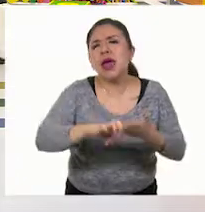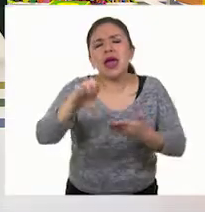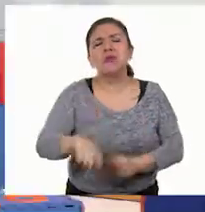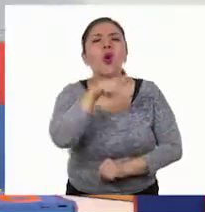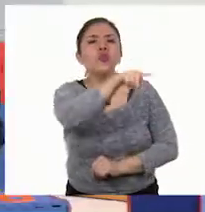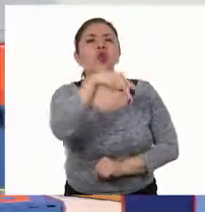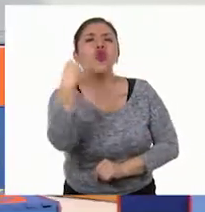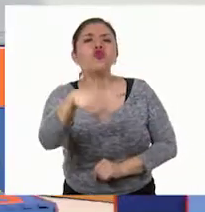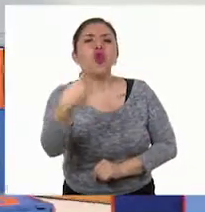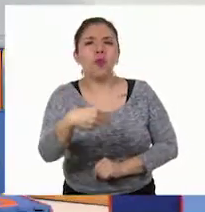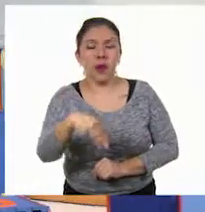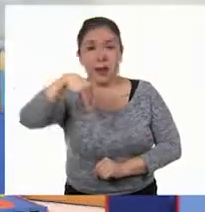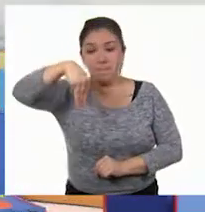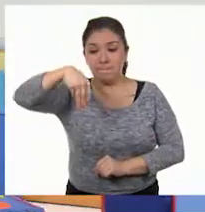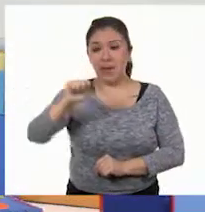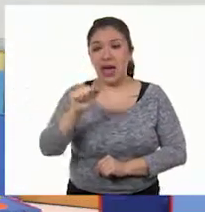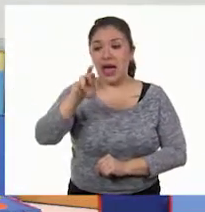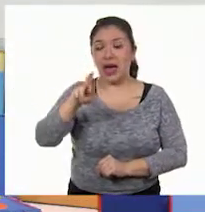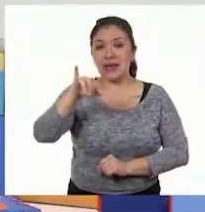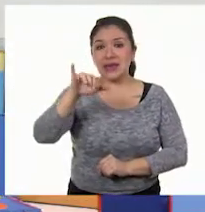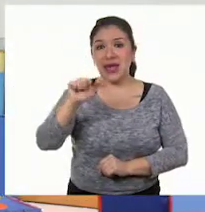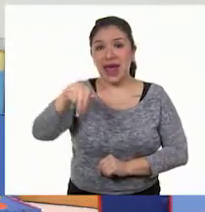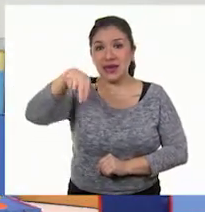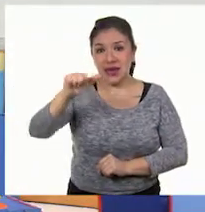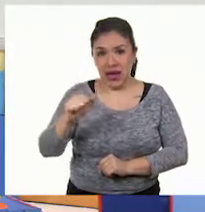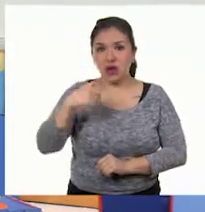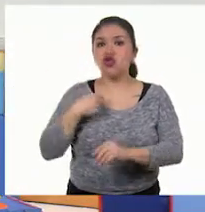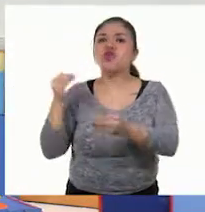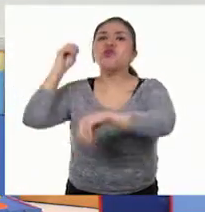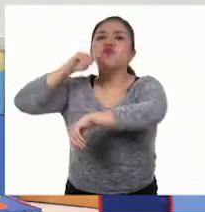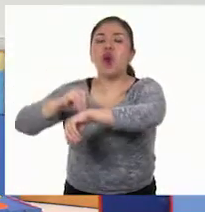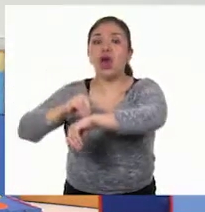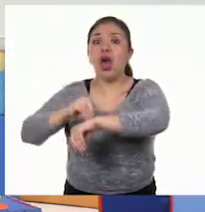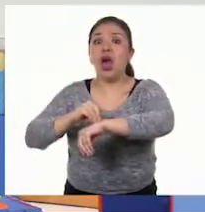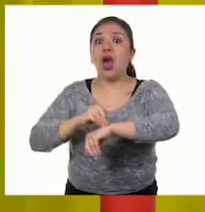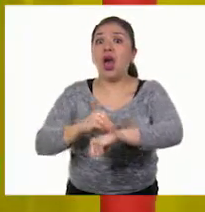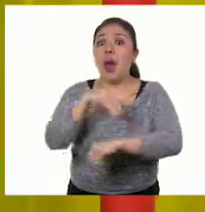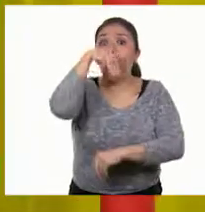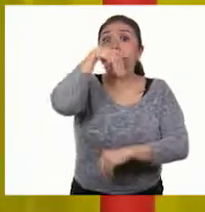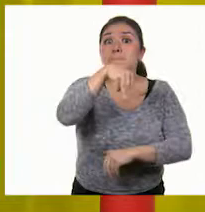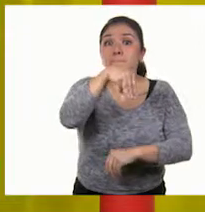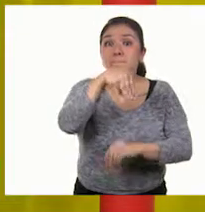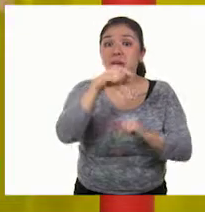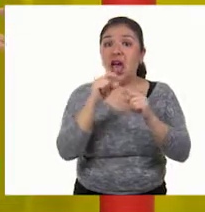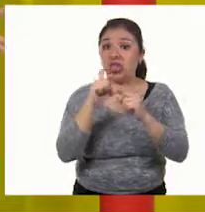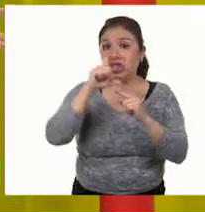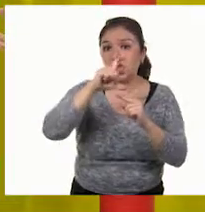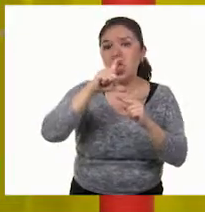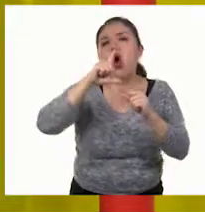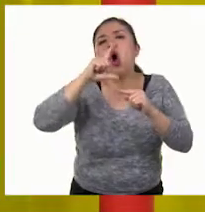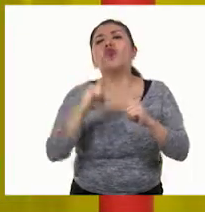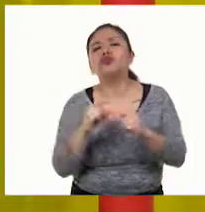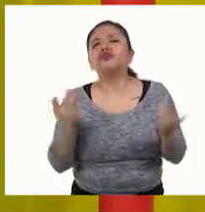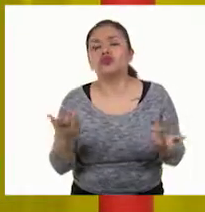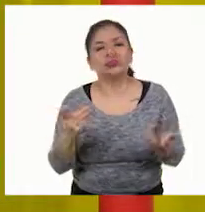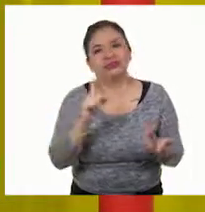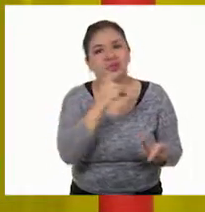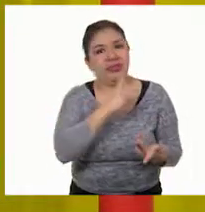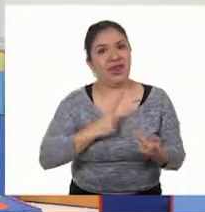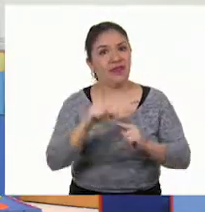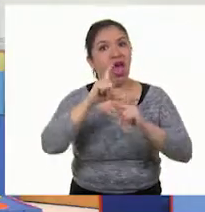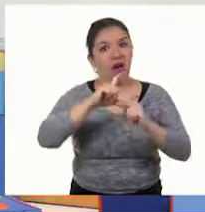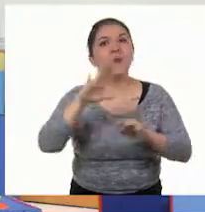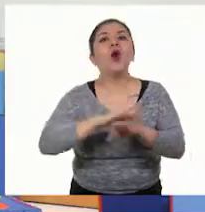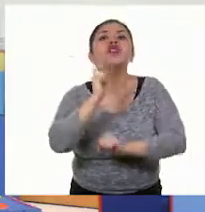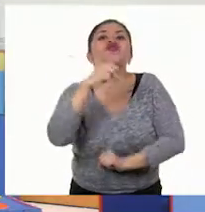nombre. Mariana. Muy bien. ¿La escribo con mayúscula o con minúscula? Con mayúscula porque es un nombre propio. Exacto, Mariana,